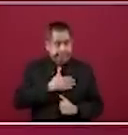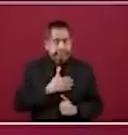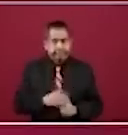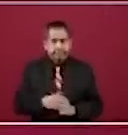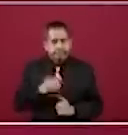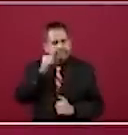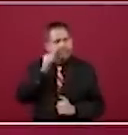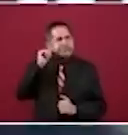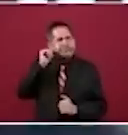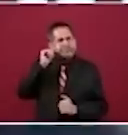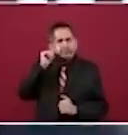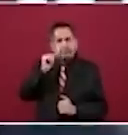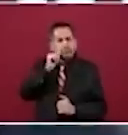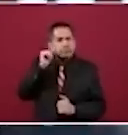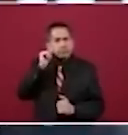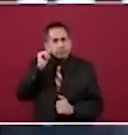que ayer,